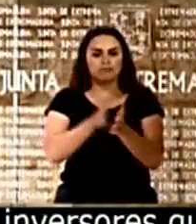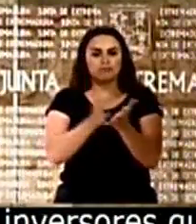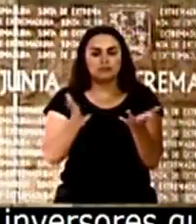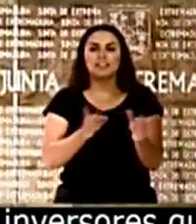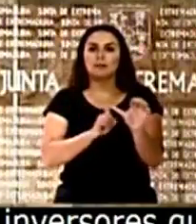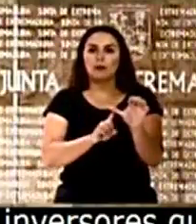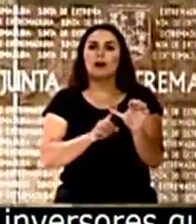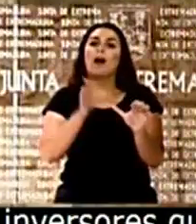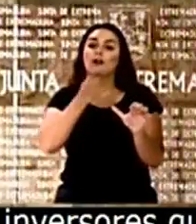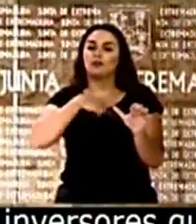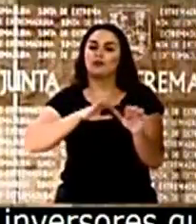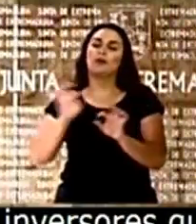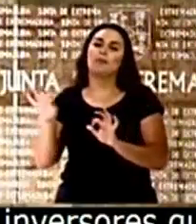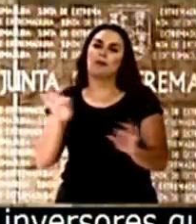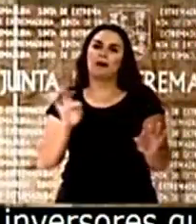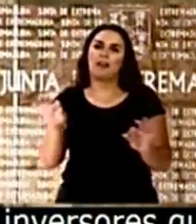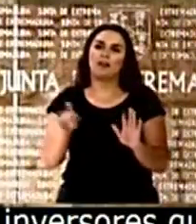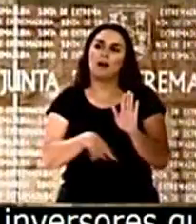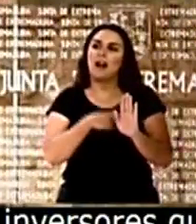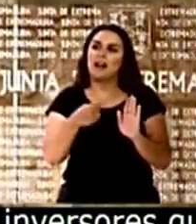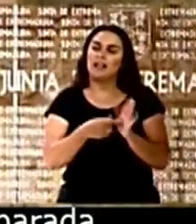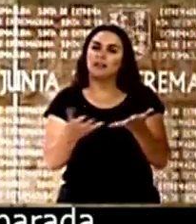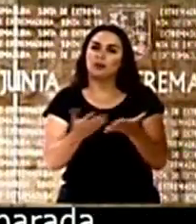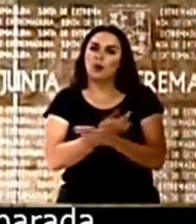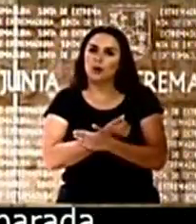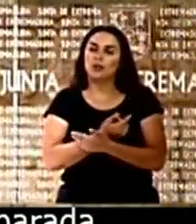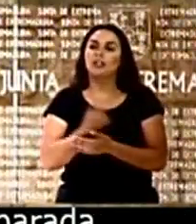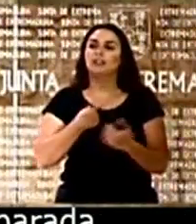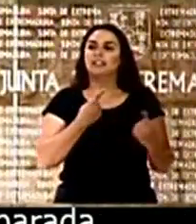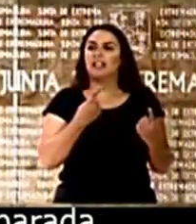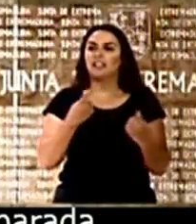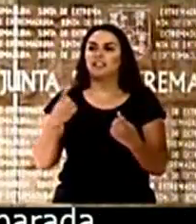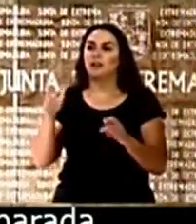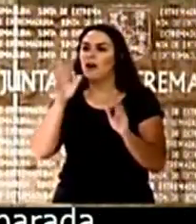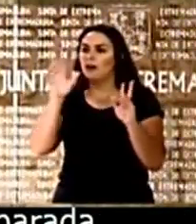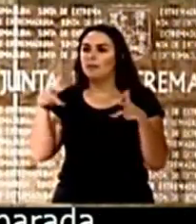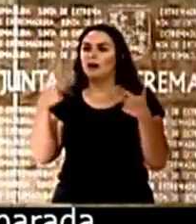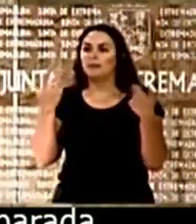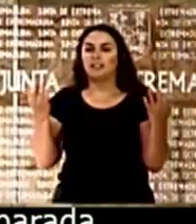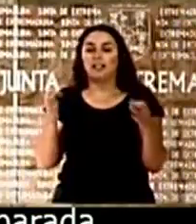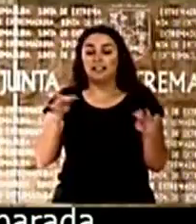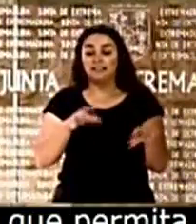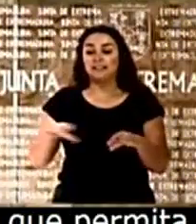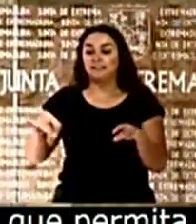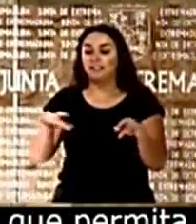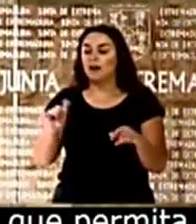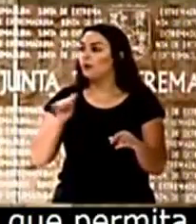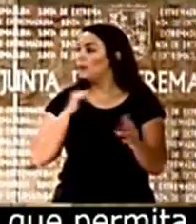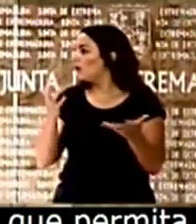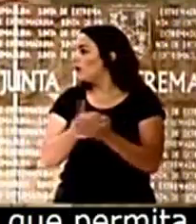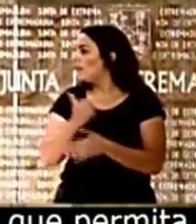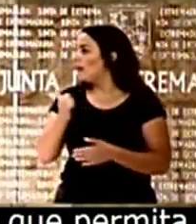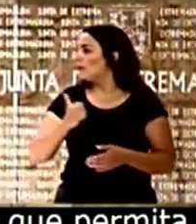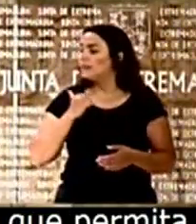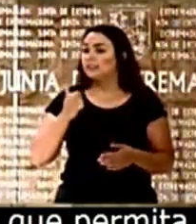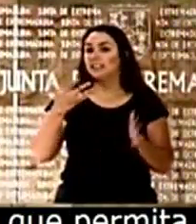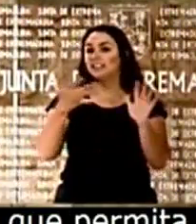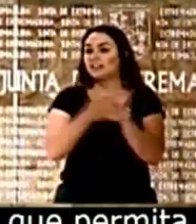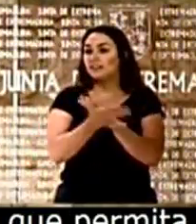Extremadura esté preparada legalmente y que tenga el instrumento necesario que permita que esta tierra no pierda oportunidades que